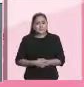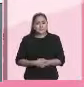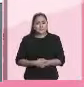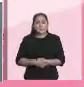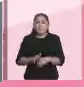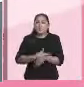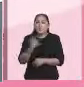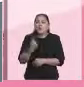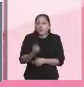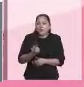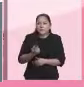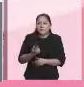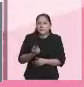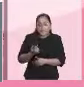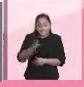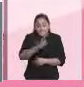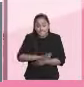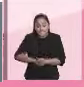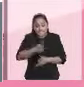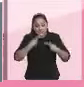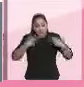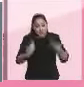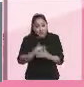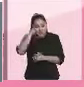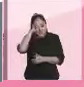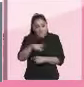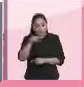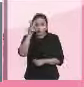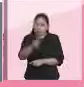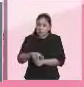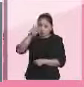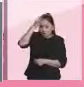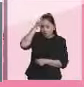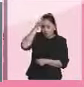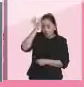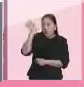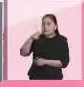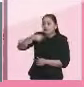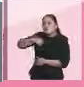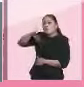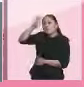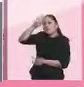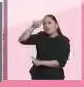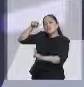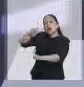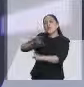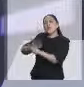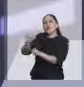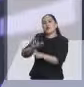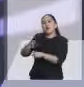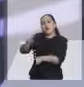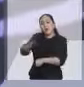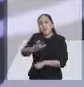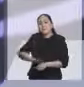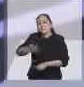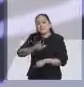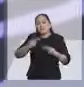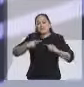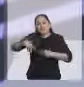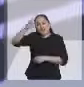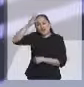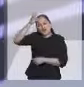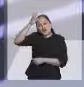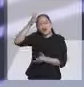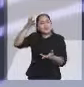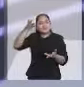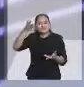porque el pueblo no es tonto, tonto es el que piensa que el pueblo es tonto. Estoy arriba en las encuestas y por eso siempre